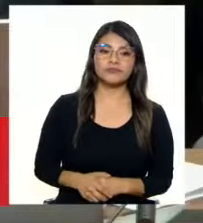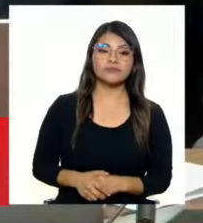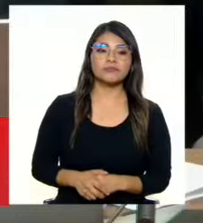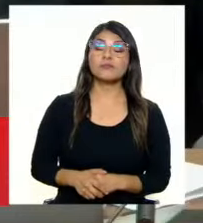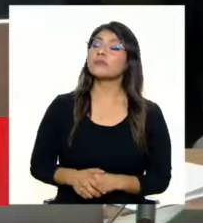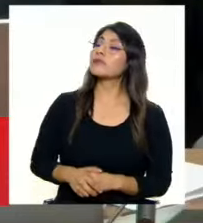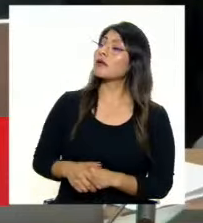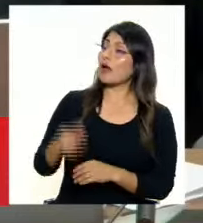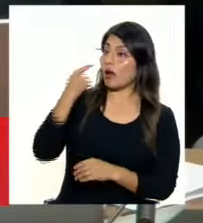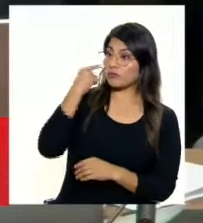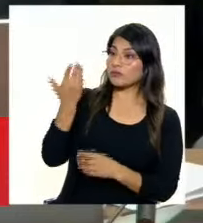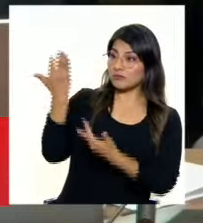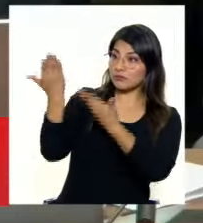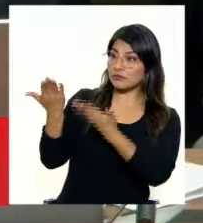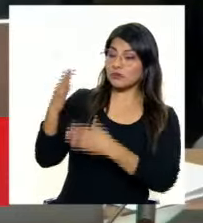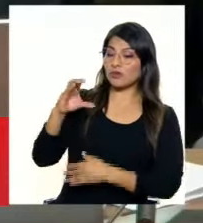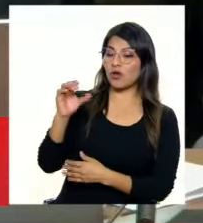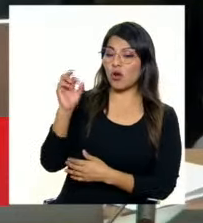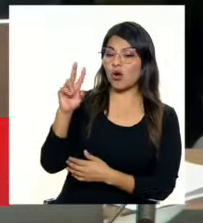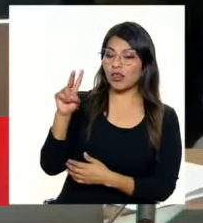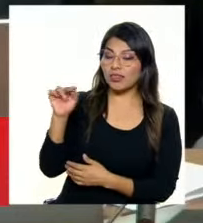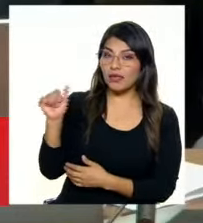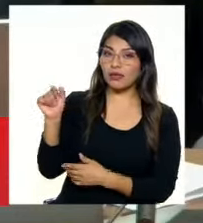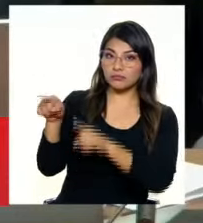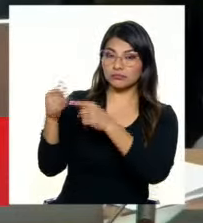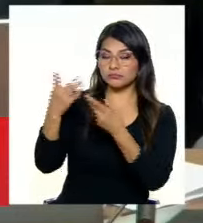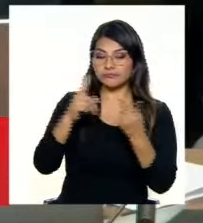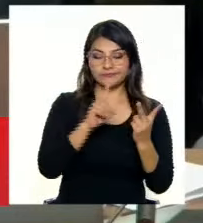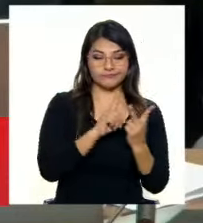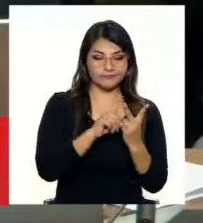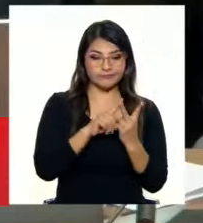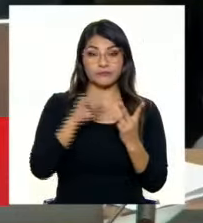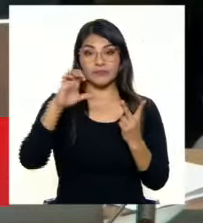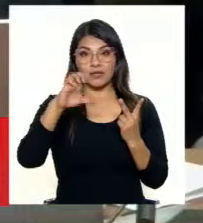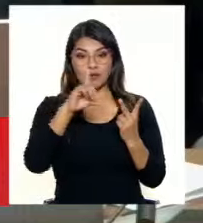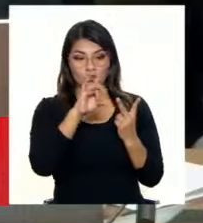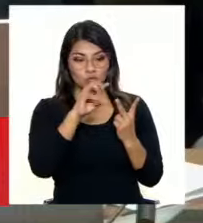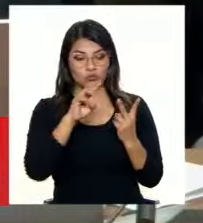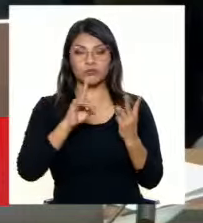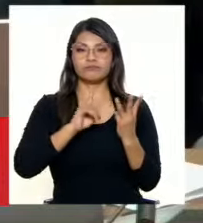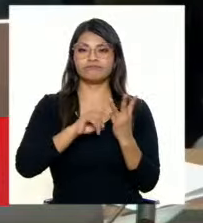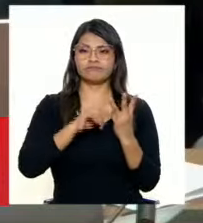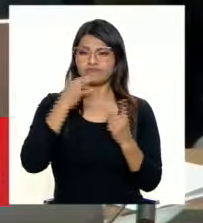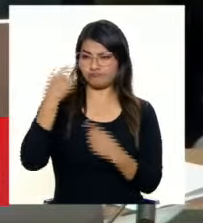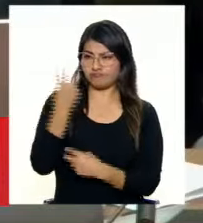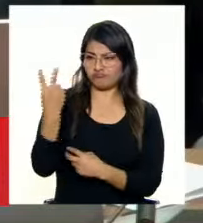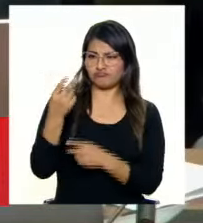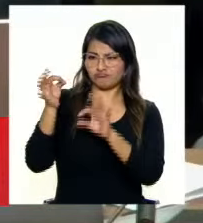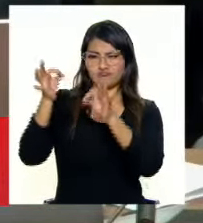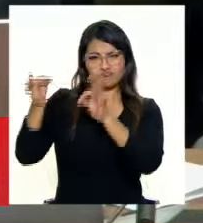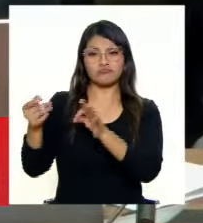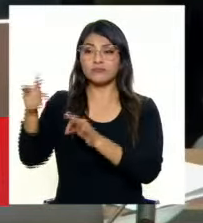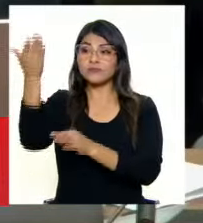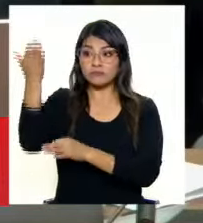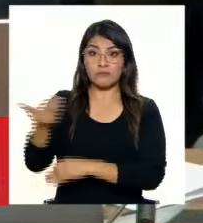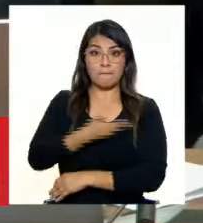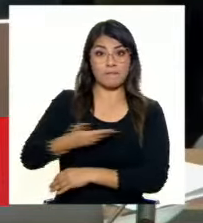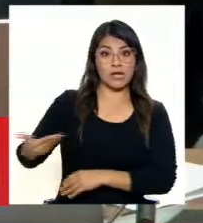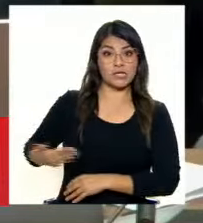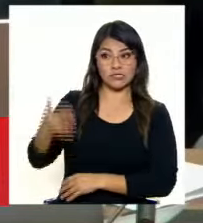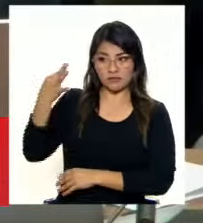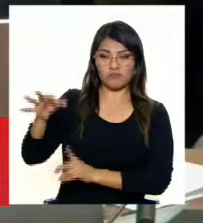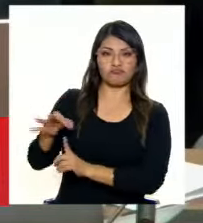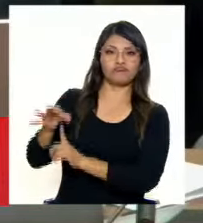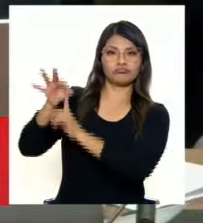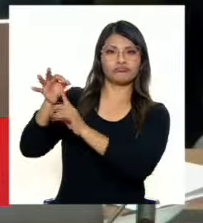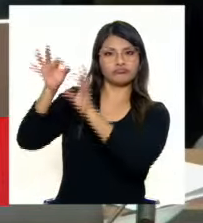sabemos que la señora Corina Machado el señor edmund gonz el verdadero legítimo presidente